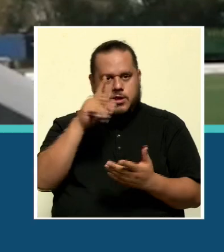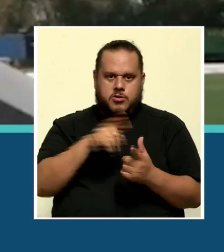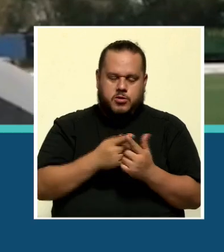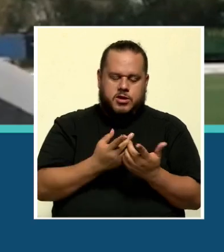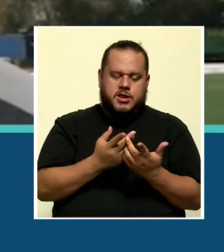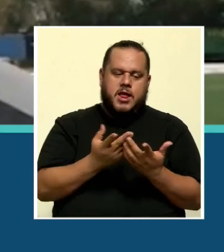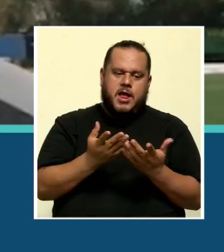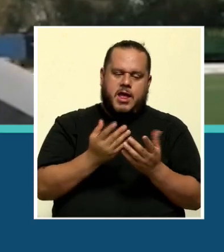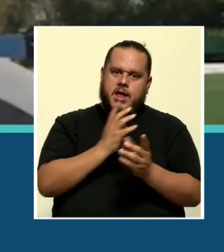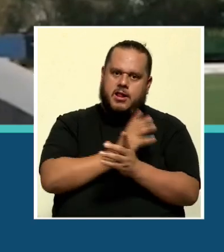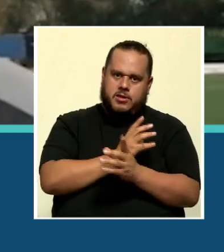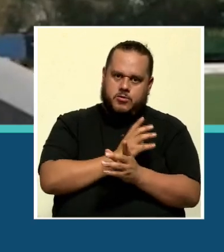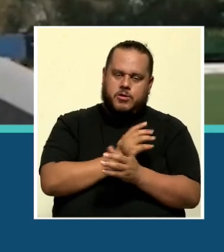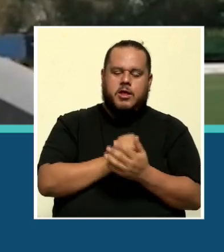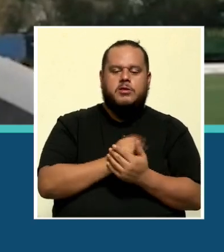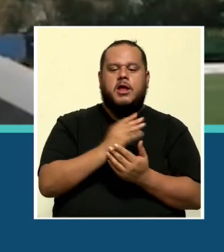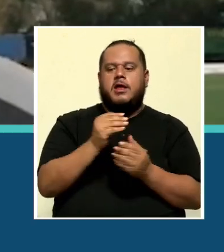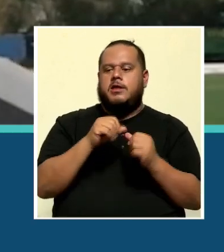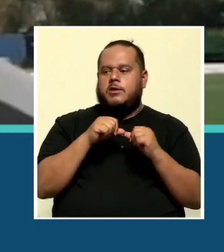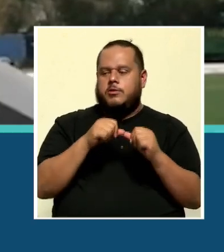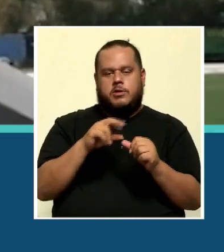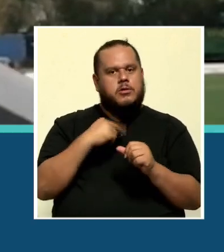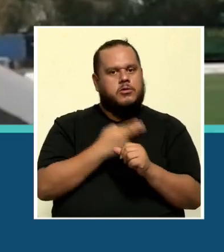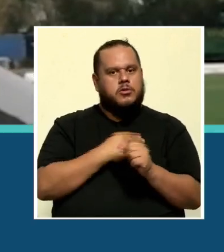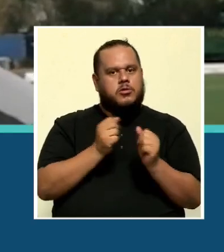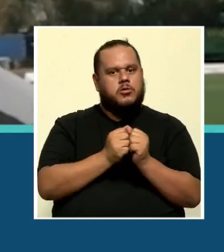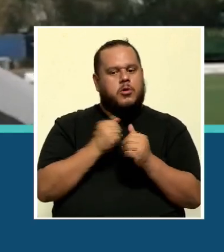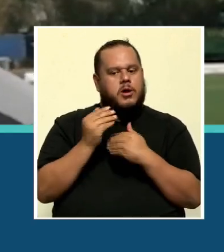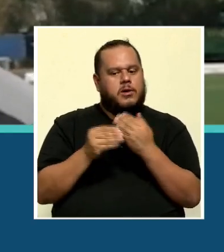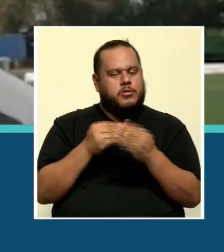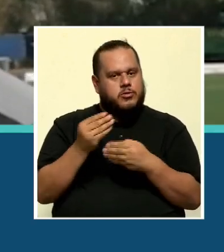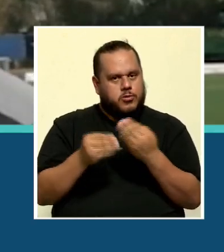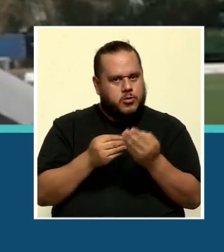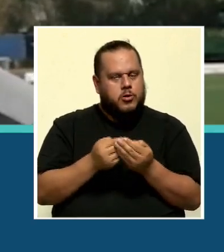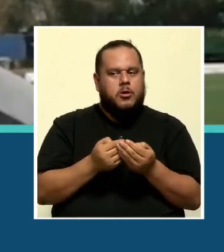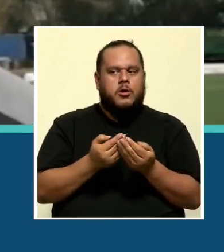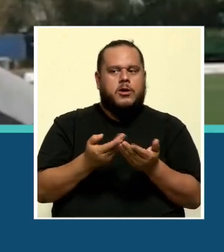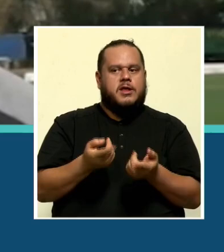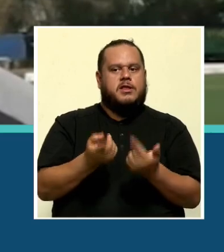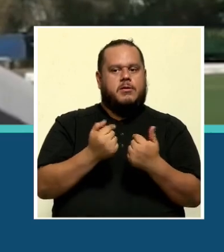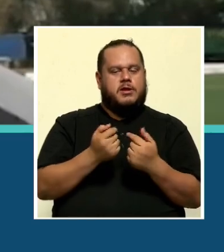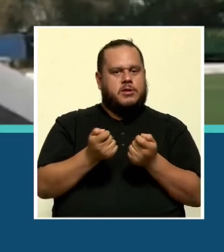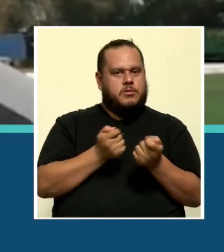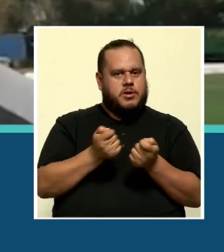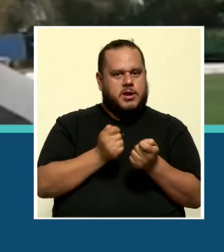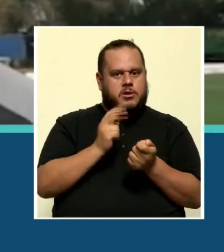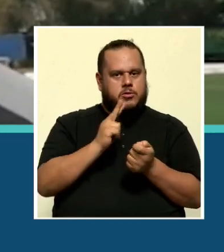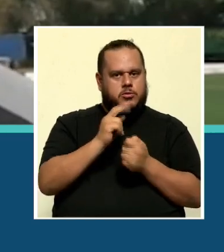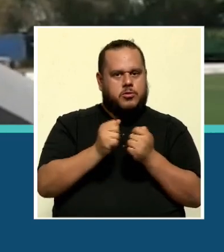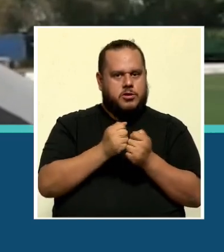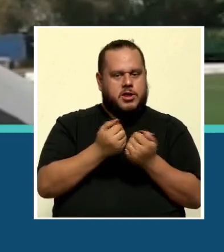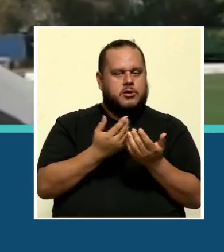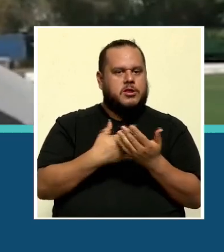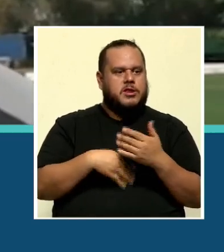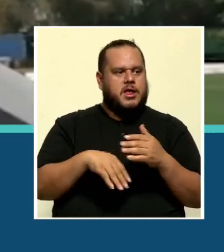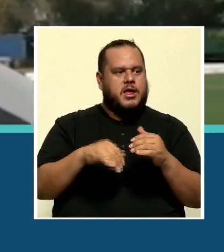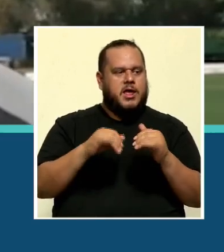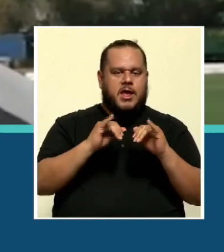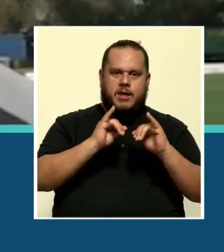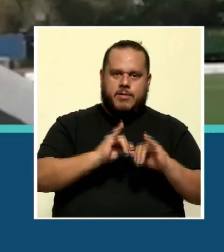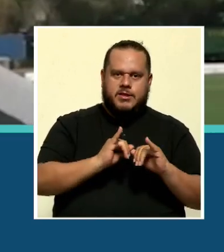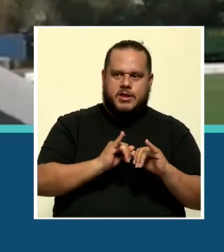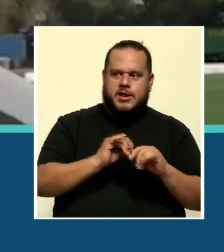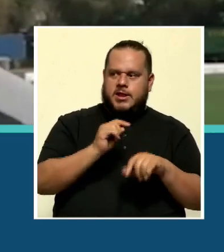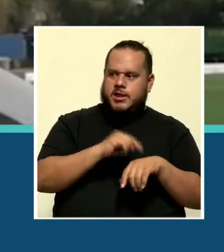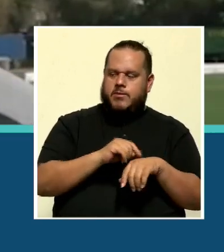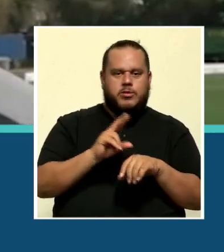respectivas y continuar nosotros siempre con el protocolo que se ha venido manejando desde hace 2 años de mantener en tiempos de no